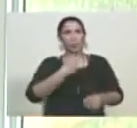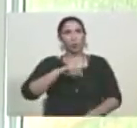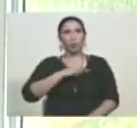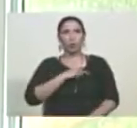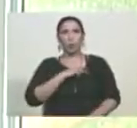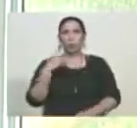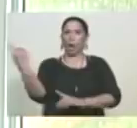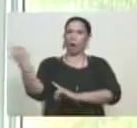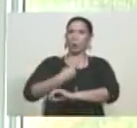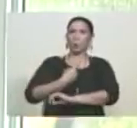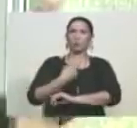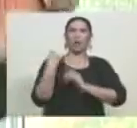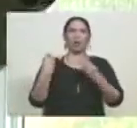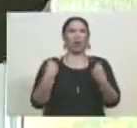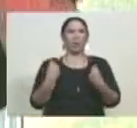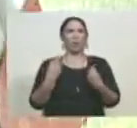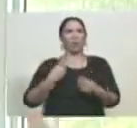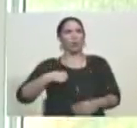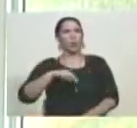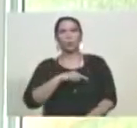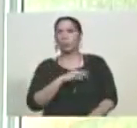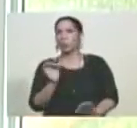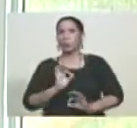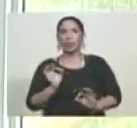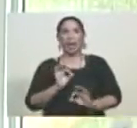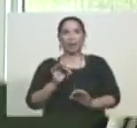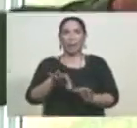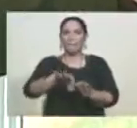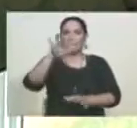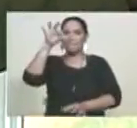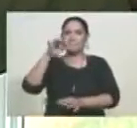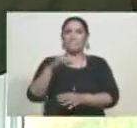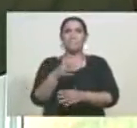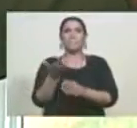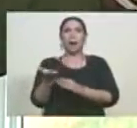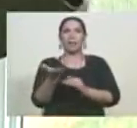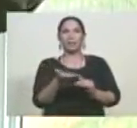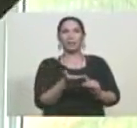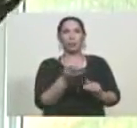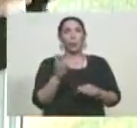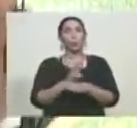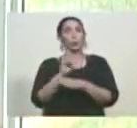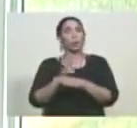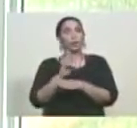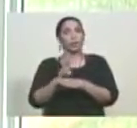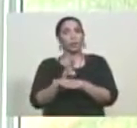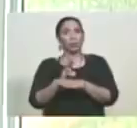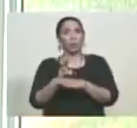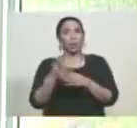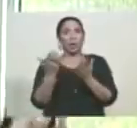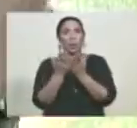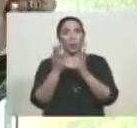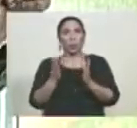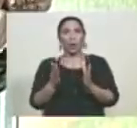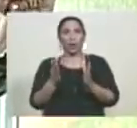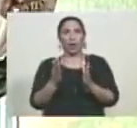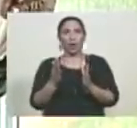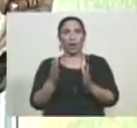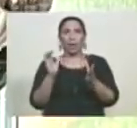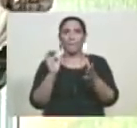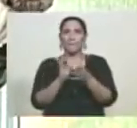acusan de delito ambiental, nosotros no hemos sacado un palillo de esa teca, la que se utilizó en la escuela, y eso fue porque el